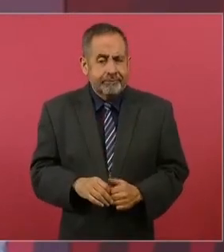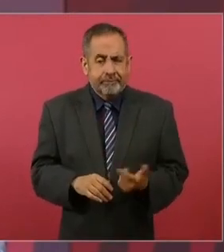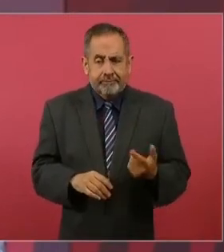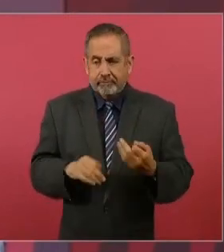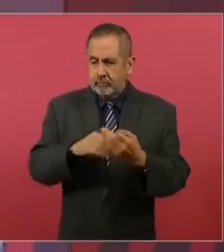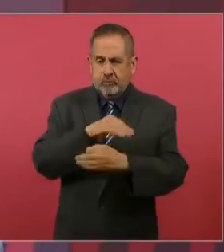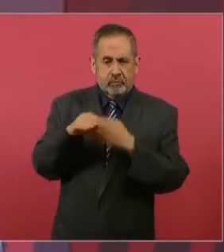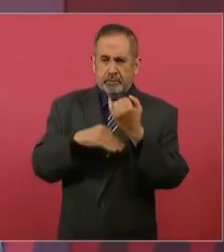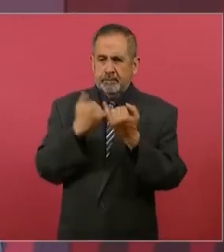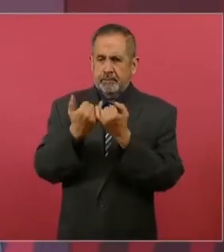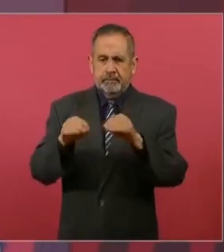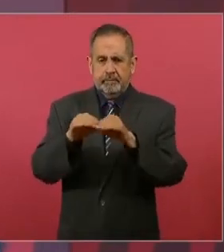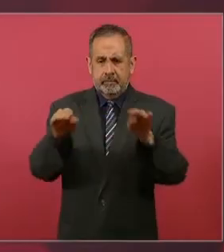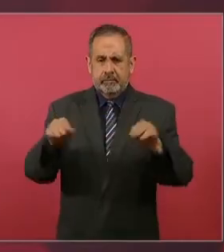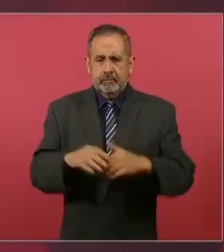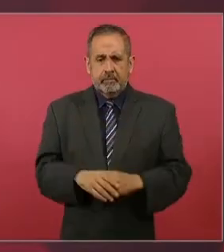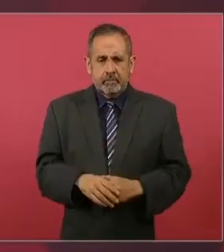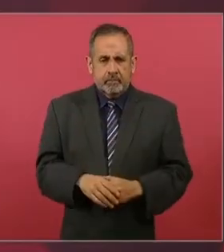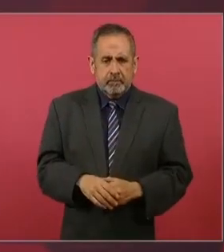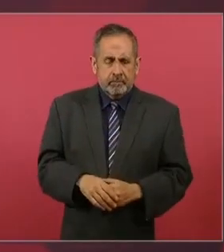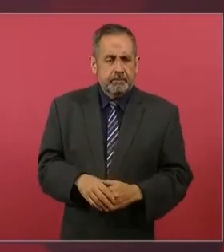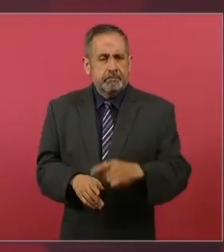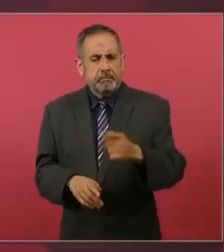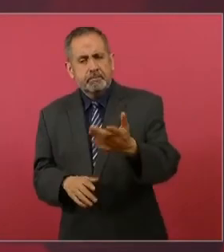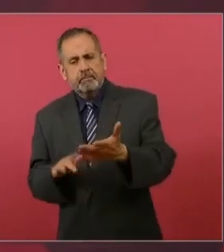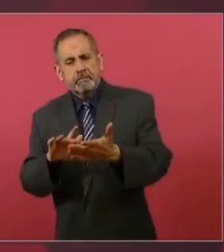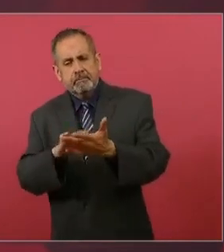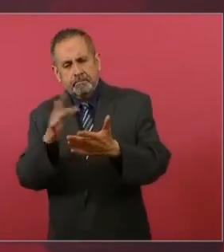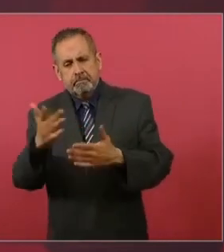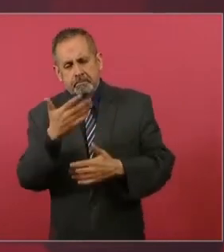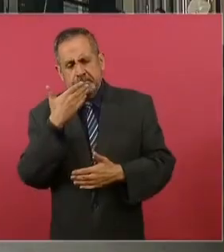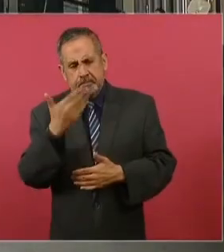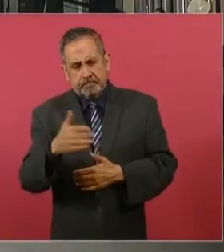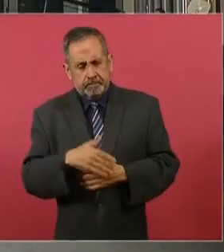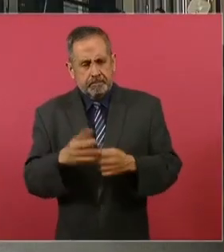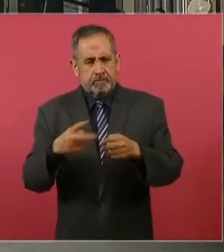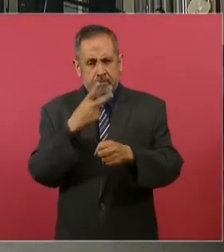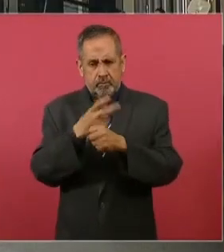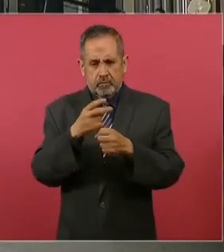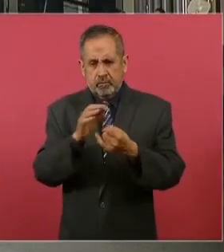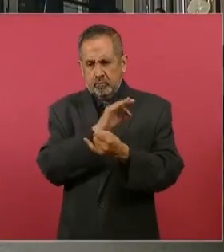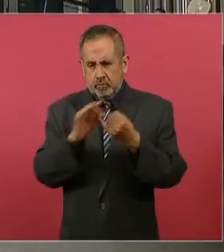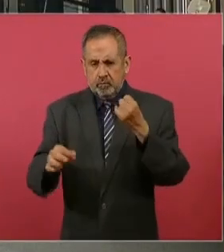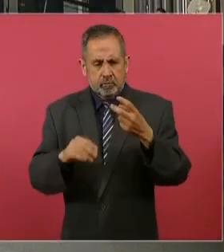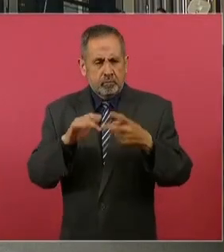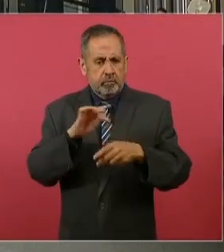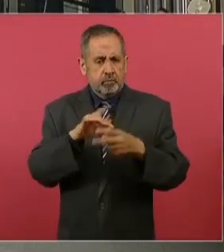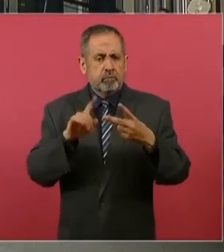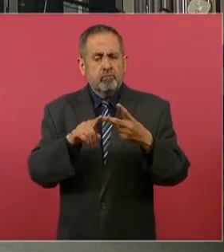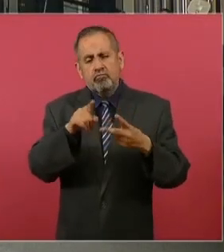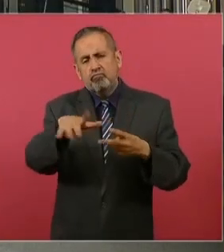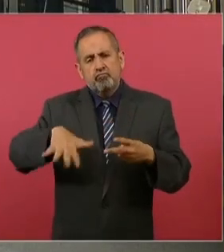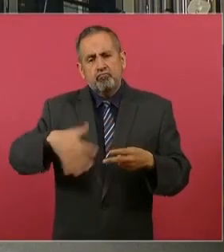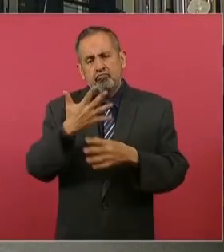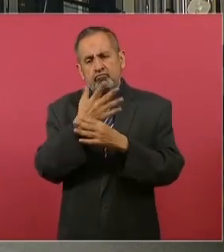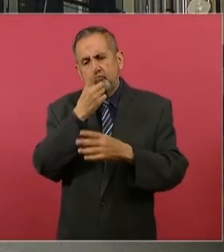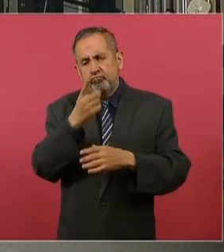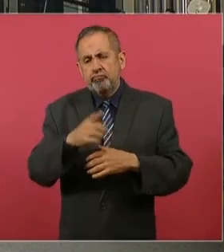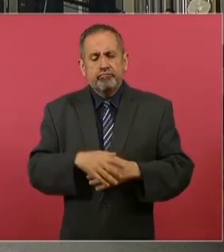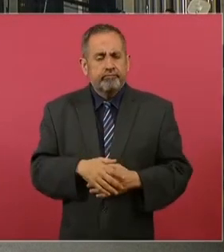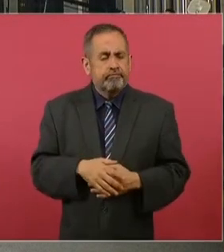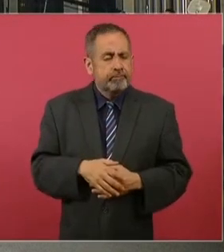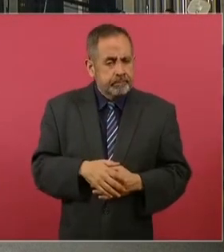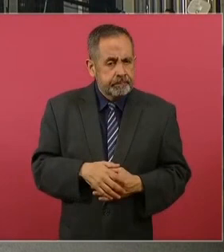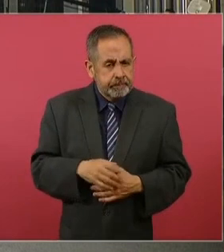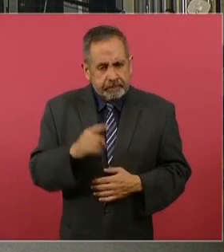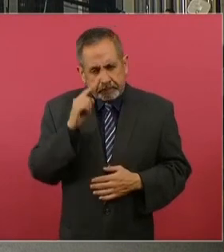estamos en igualdad. Gracias, presidente. De condiciones. Disculpe, en un segundo tema, bueno, finalmente, usted ha mencionado que sí han